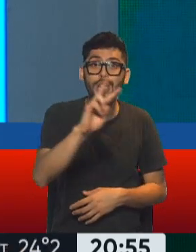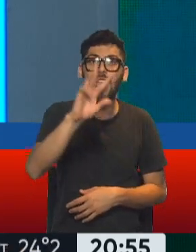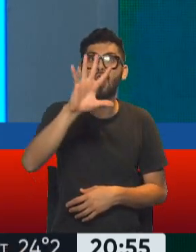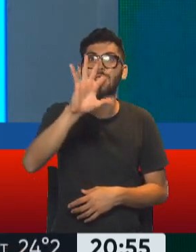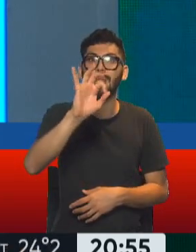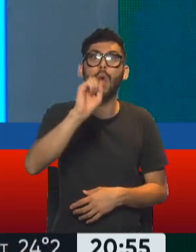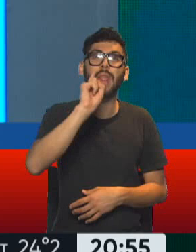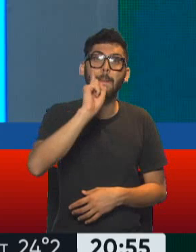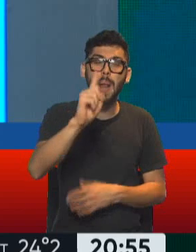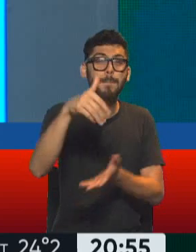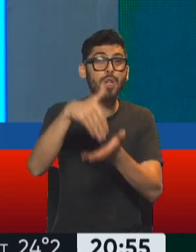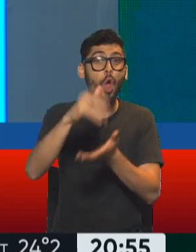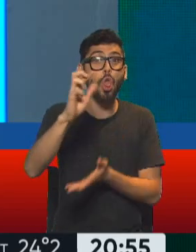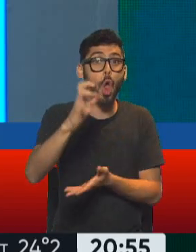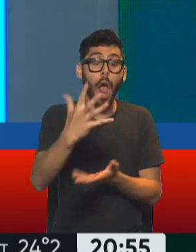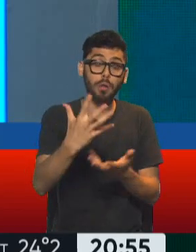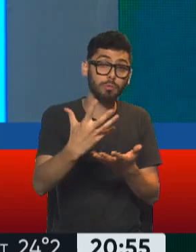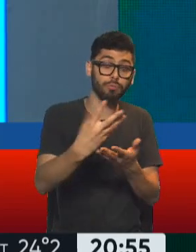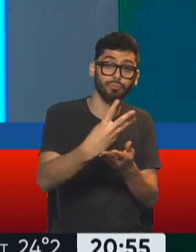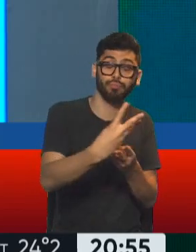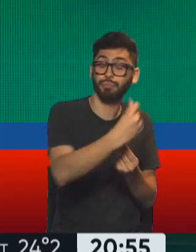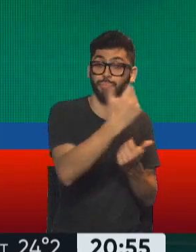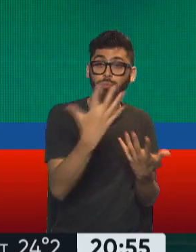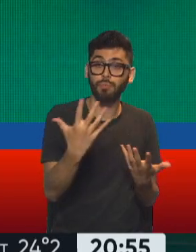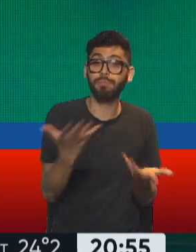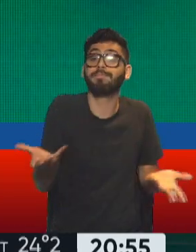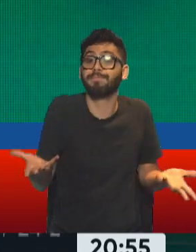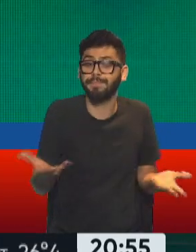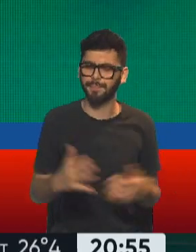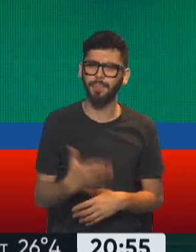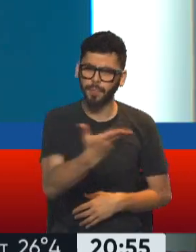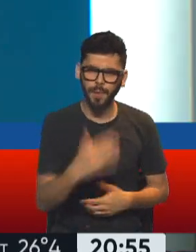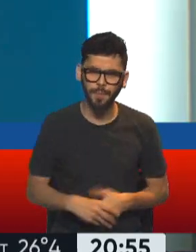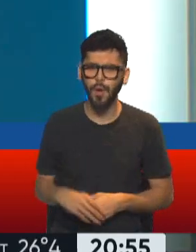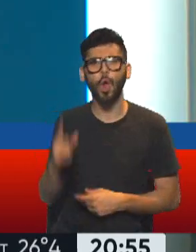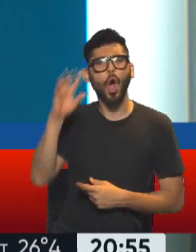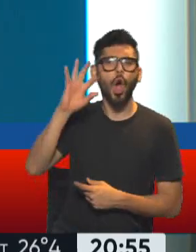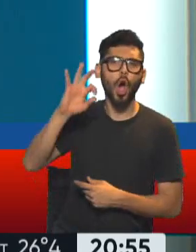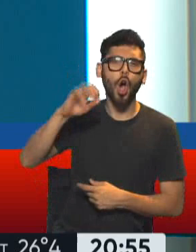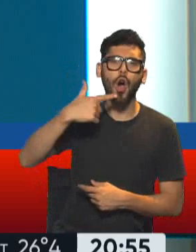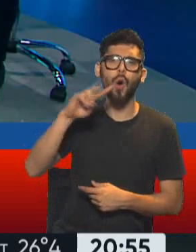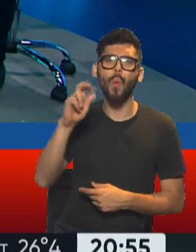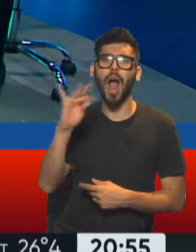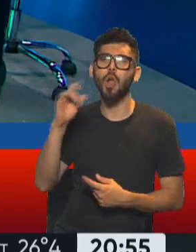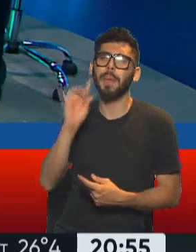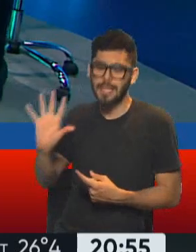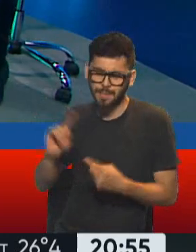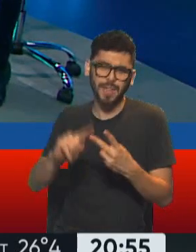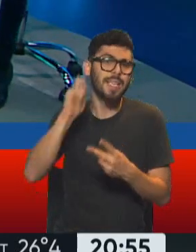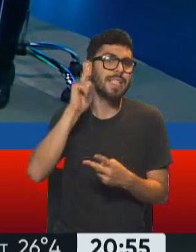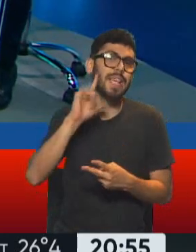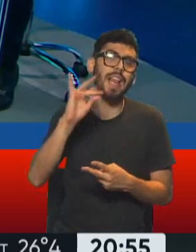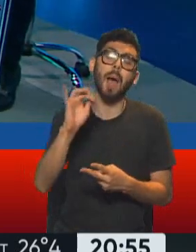dólares que se puede esperar de esa gente osvaldo raúl sabemos lo que piensa osvaldo sabemos lo que piensa si la yo quisiera pero